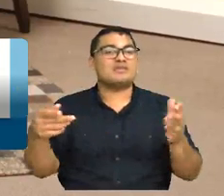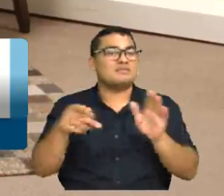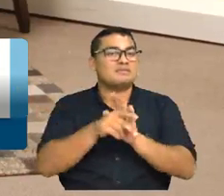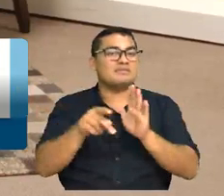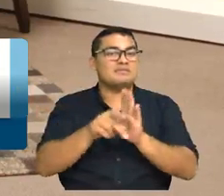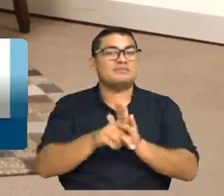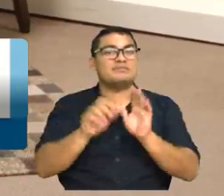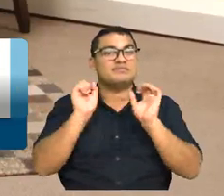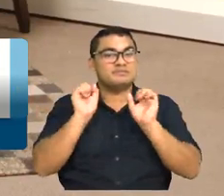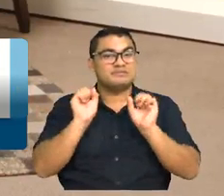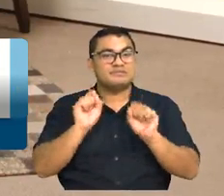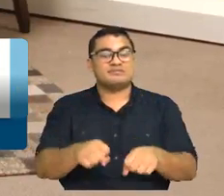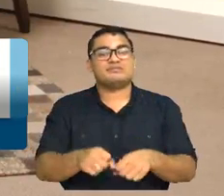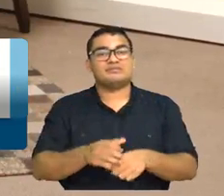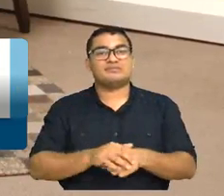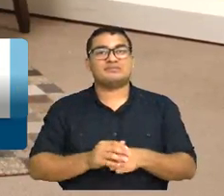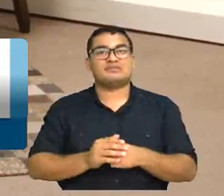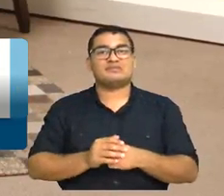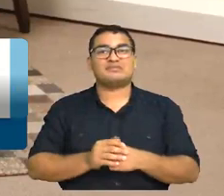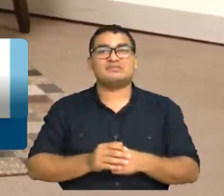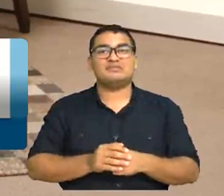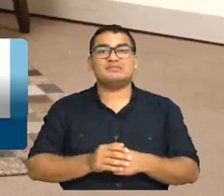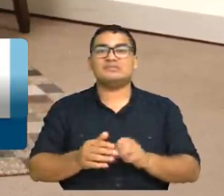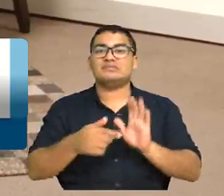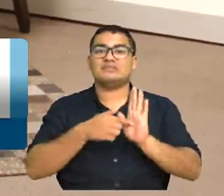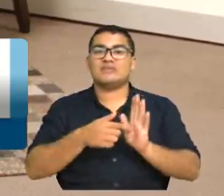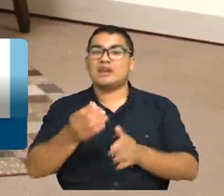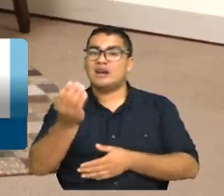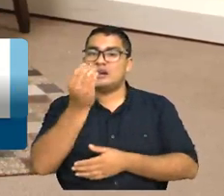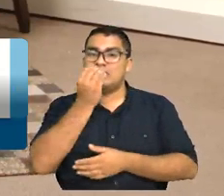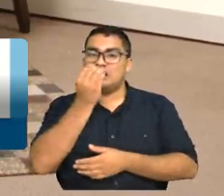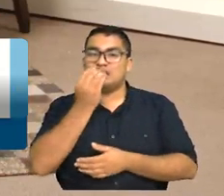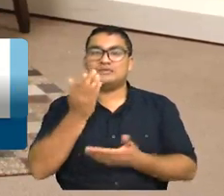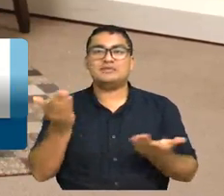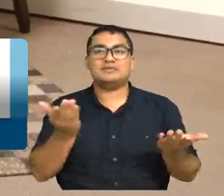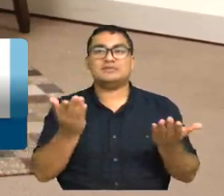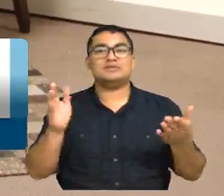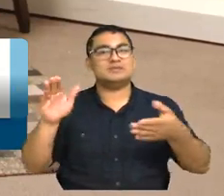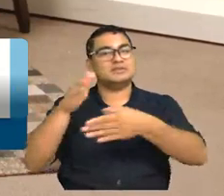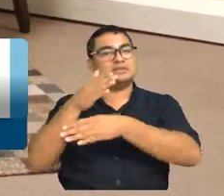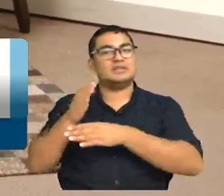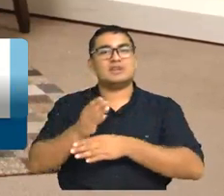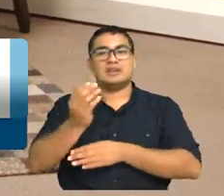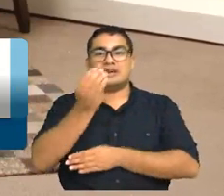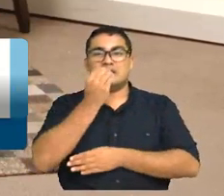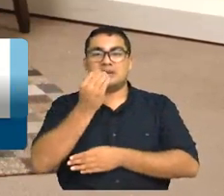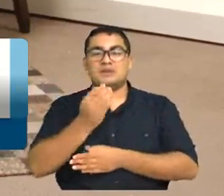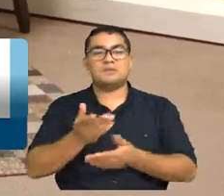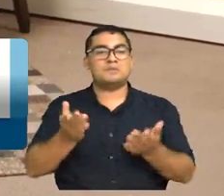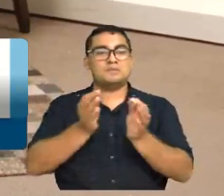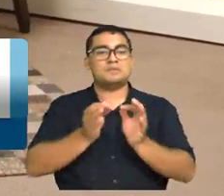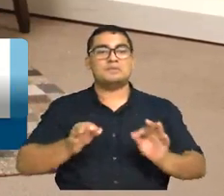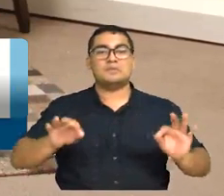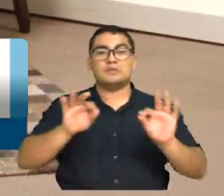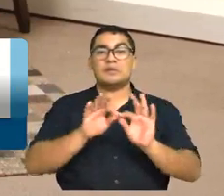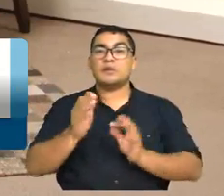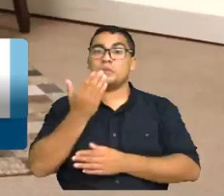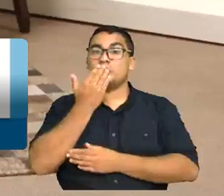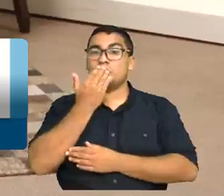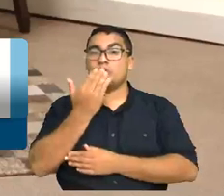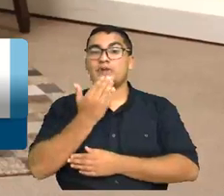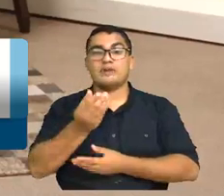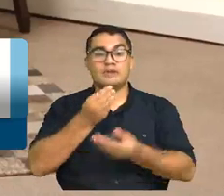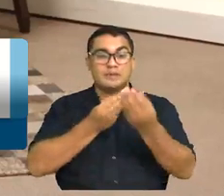momentáneas y posterior. Hablemos de la comida, doctor. En todo está presente la comida, la buena alimentación. También es importante